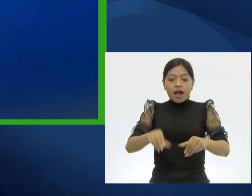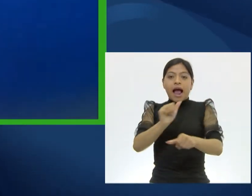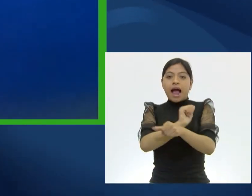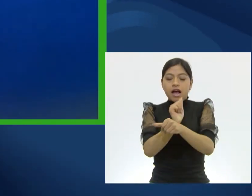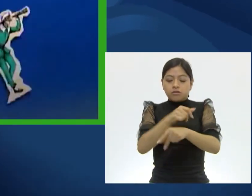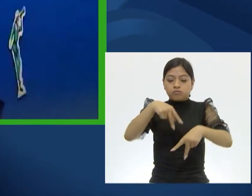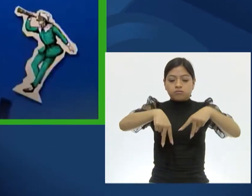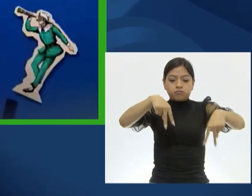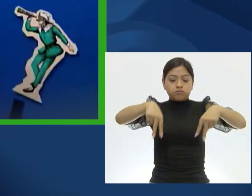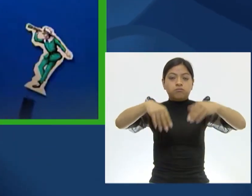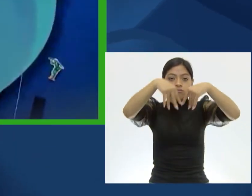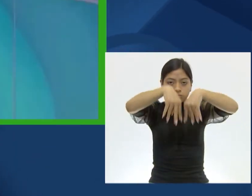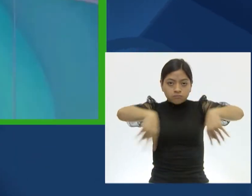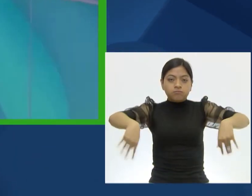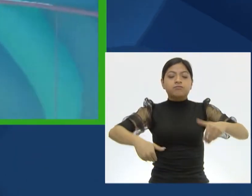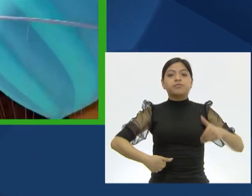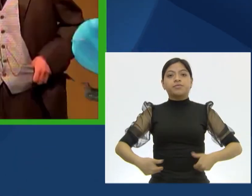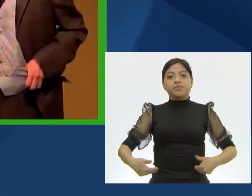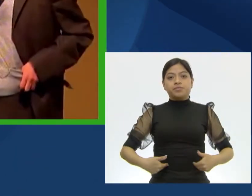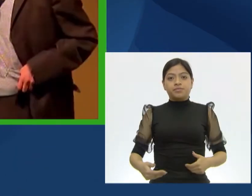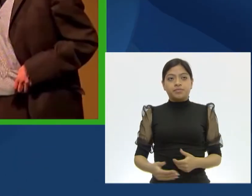movimiento, darle vida.